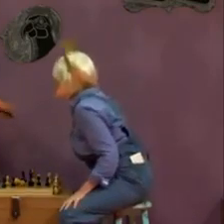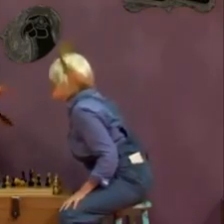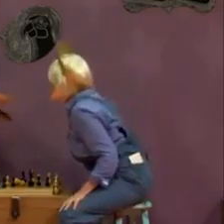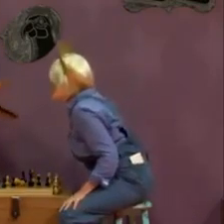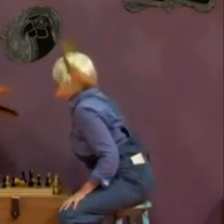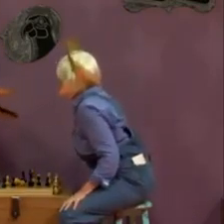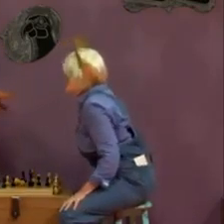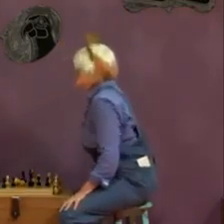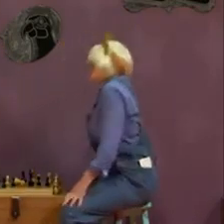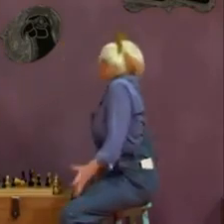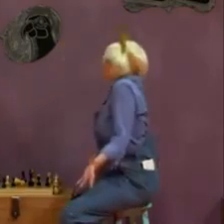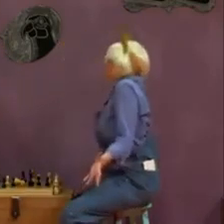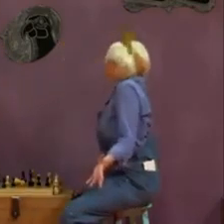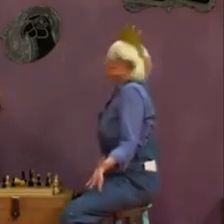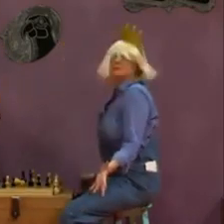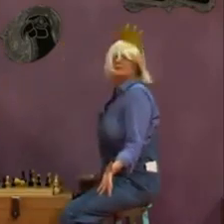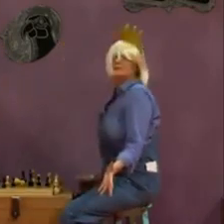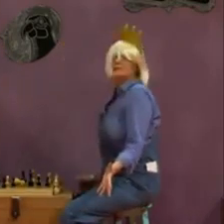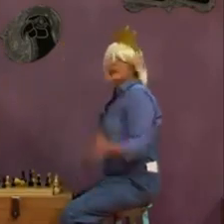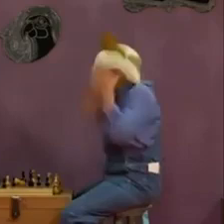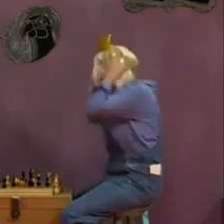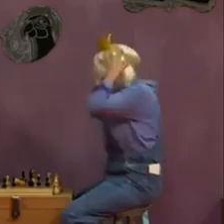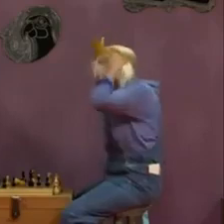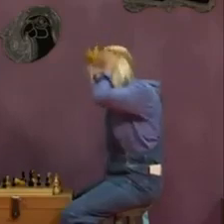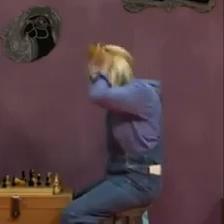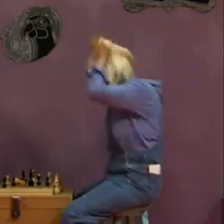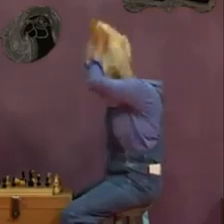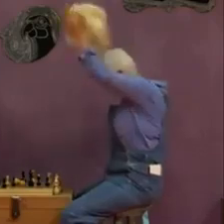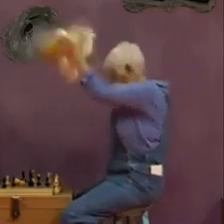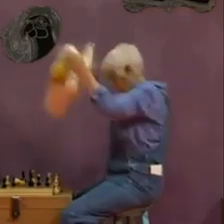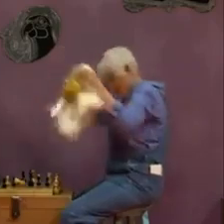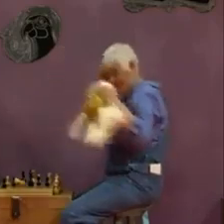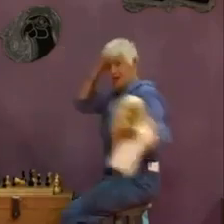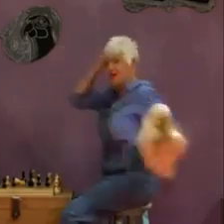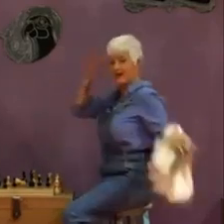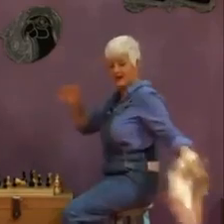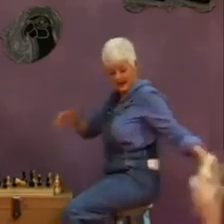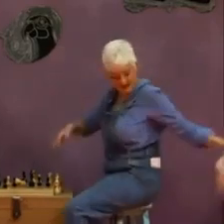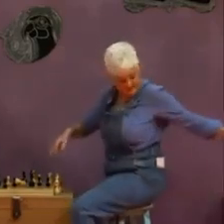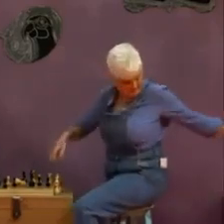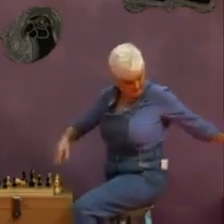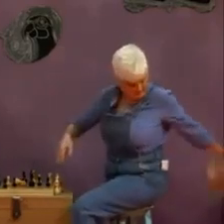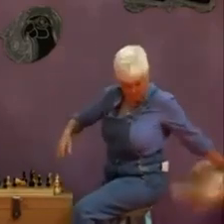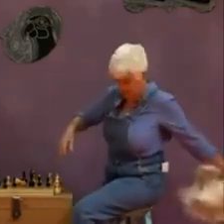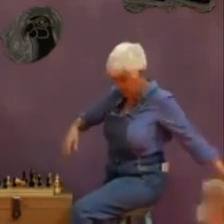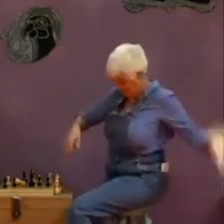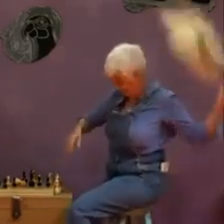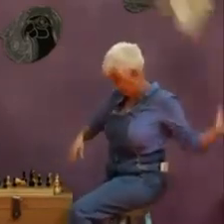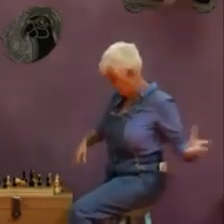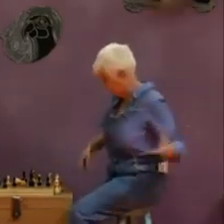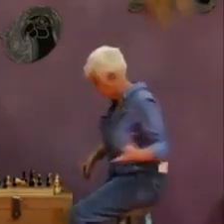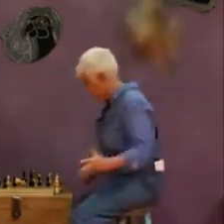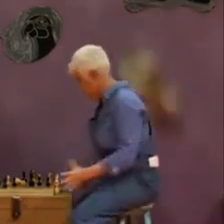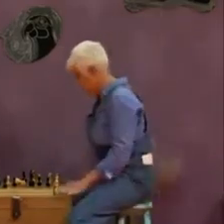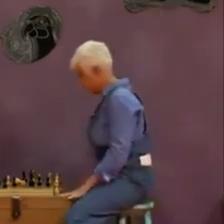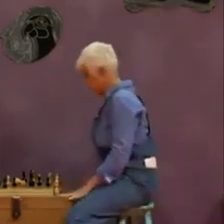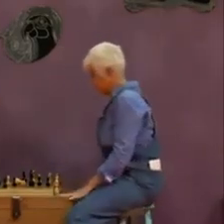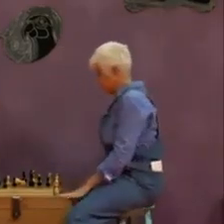¡Sofía! ¡Me volviste a ganar! ¡Ay! Pues, ¡ay! ¡Ya llegaron, ay, Sofía! ¡Qué pena! ¡Qué bárbaro! ¡Perdón, fachas! ¡Híjole! ¡Avísenme!